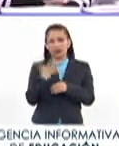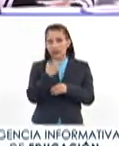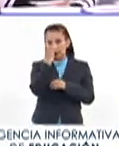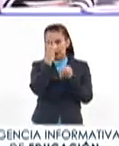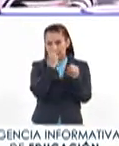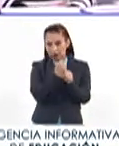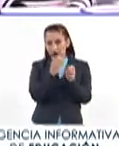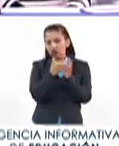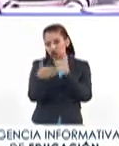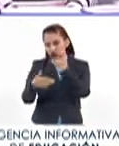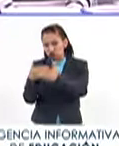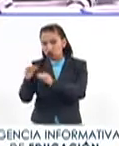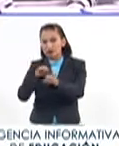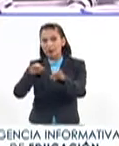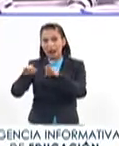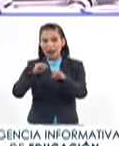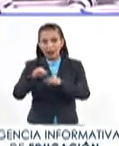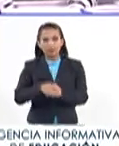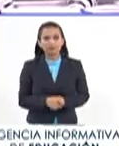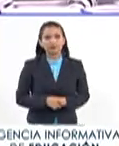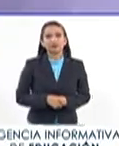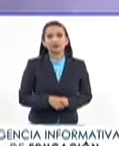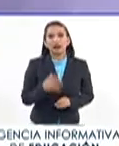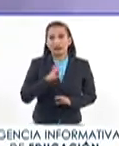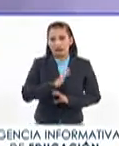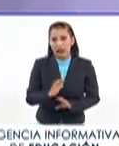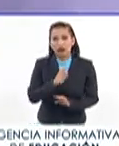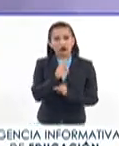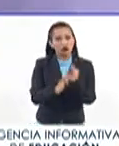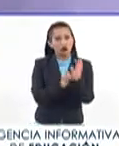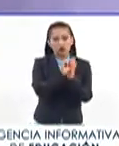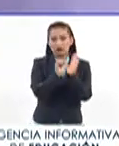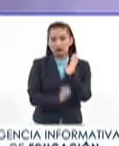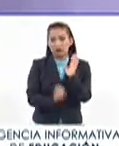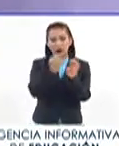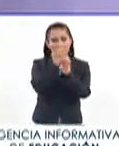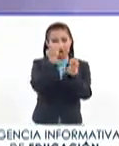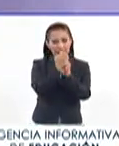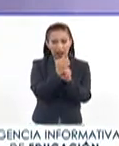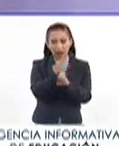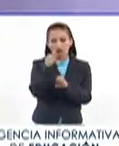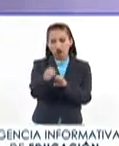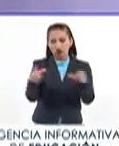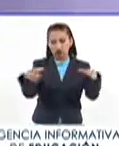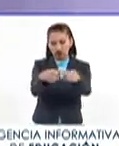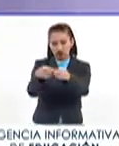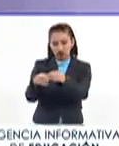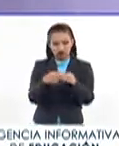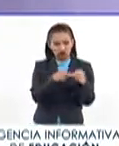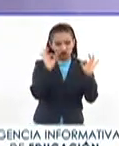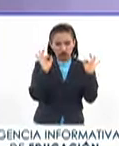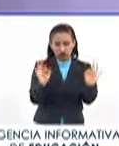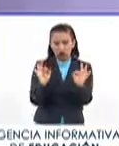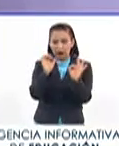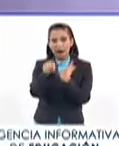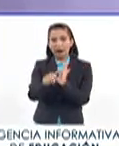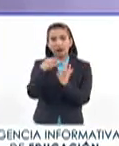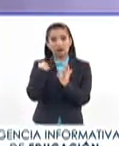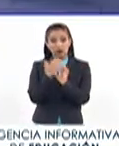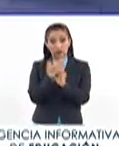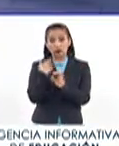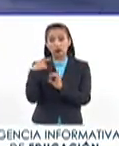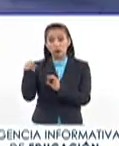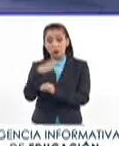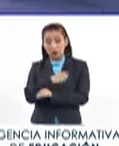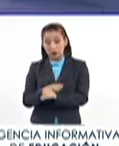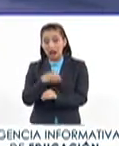Tenemos 3 años entonces con esta propuesta, están todos los sistemas estatales conformados y bastantes de los